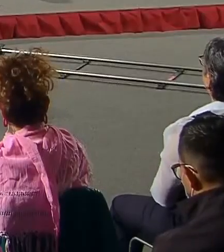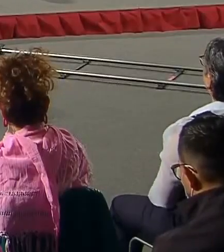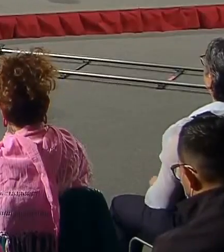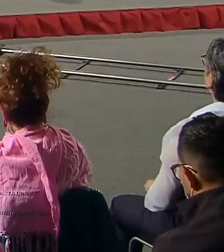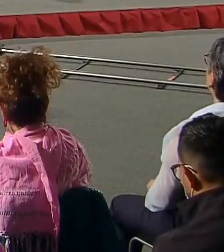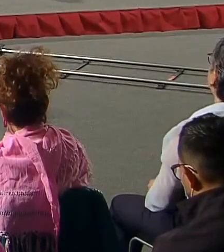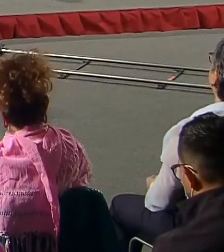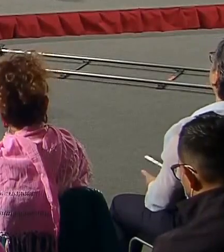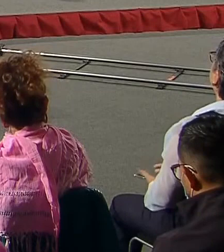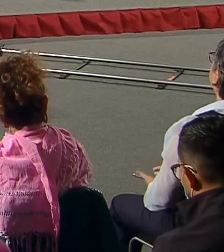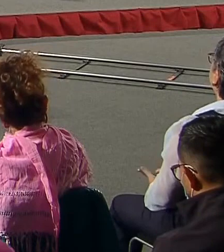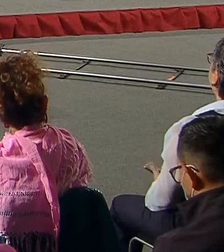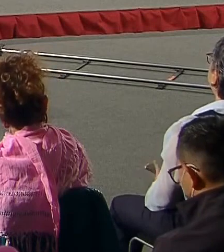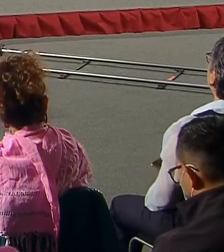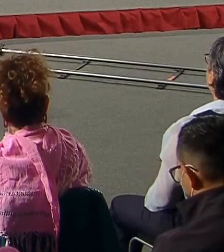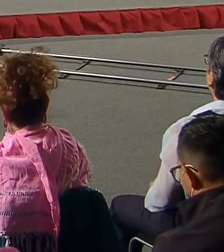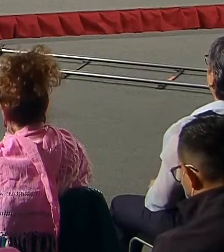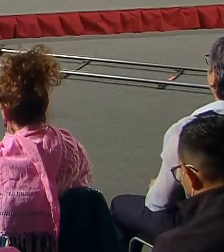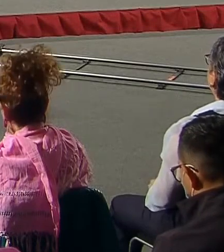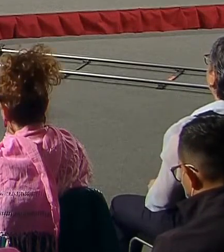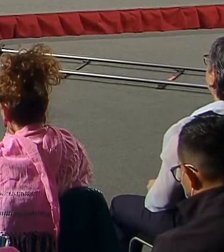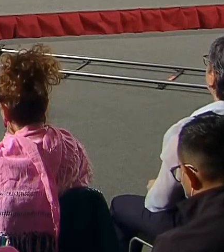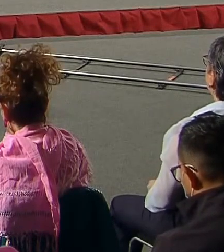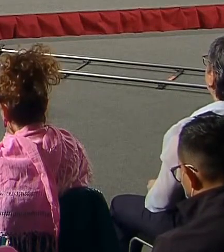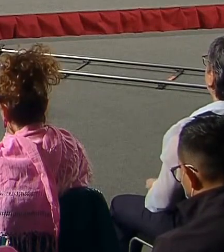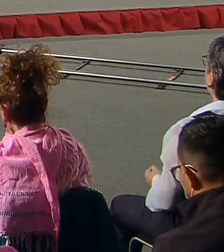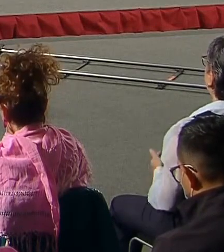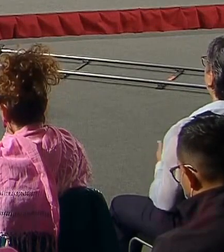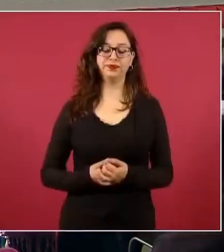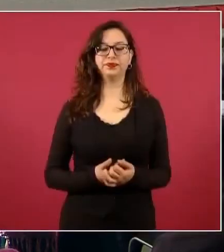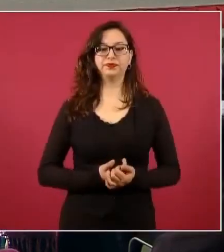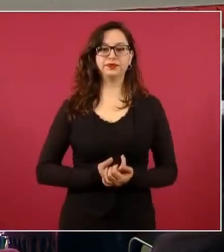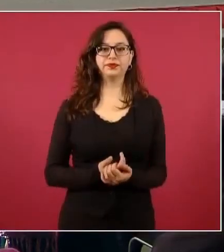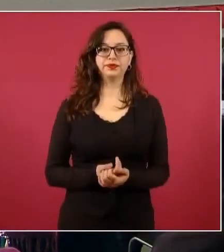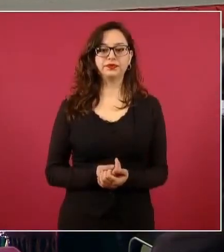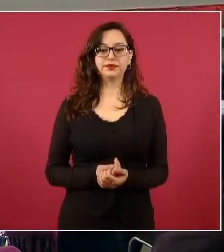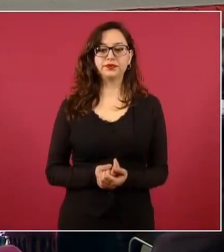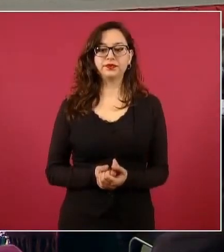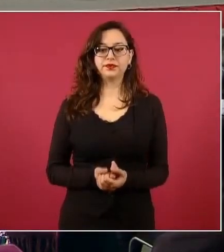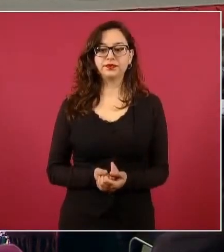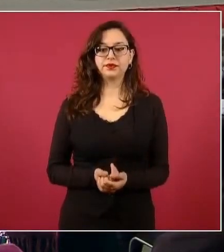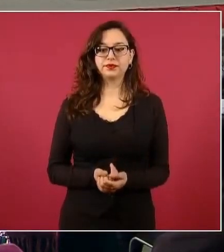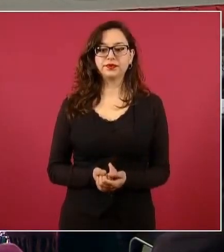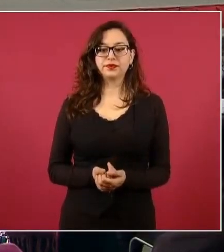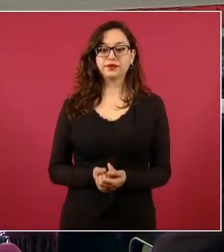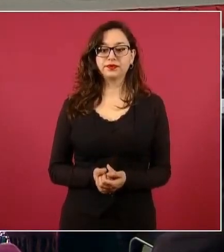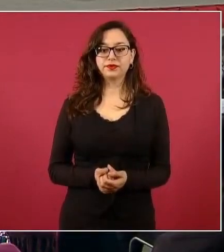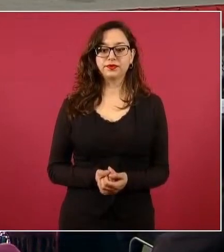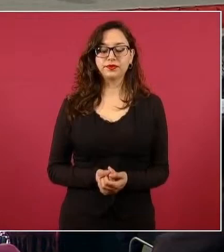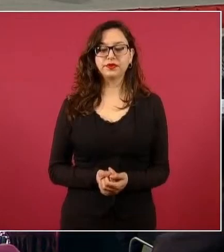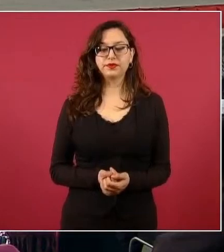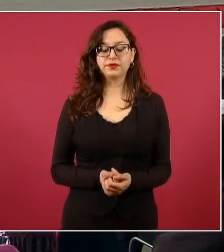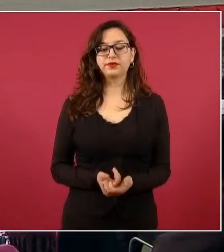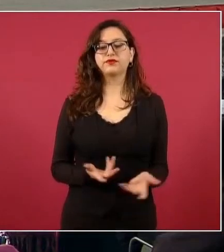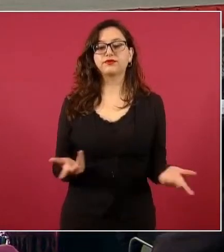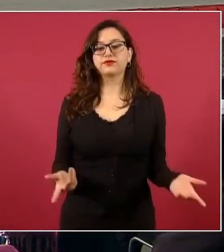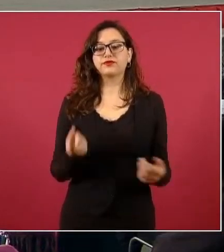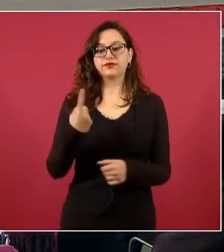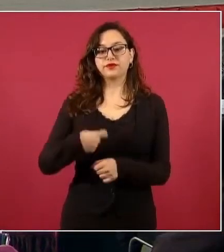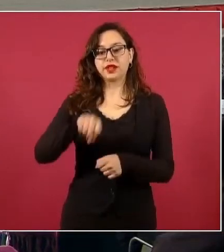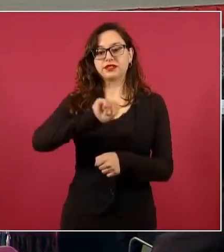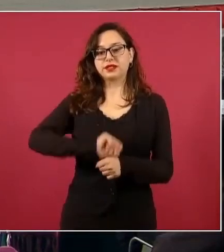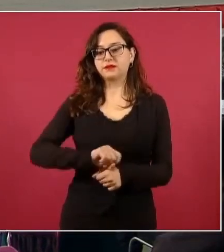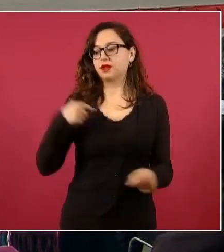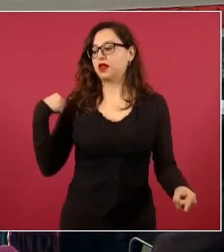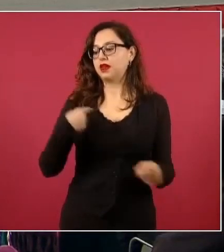Bueno, pues vamos a la sección de quién es quién en las mentiras de